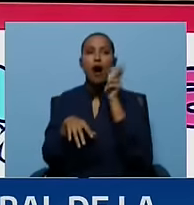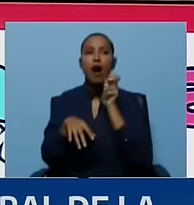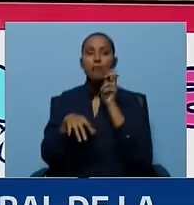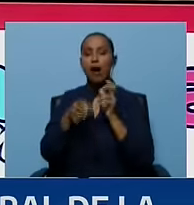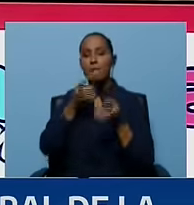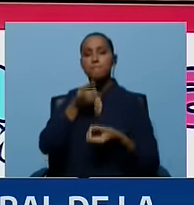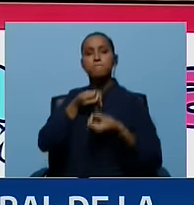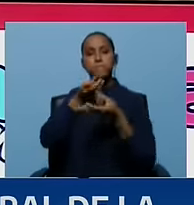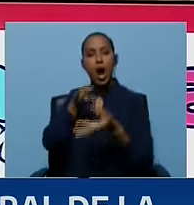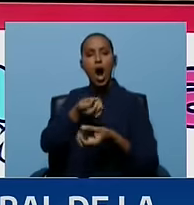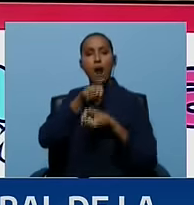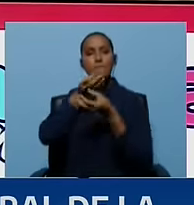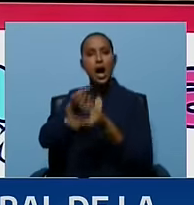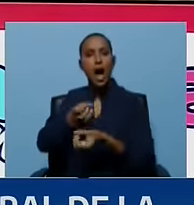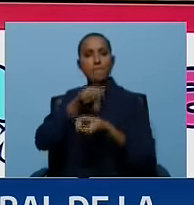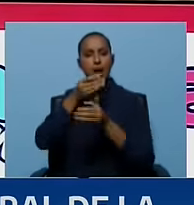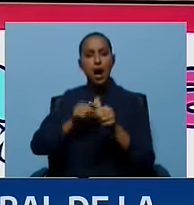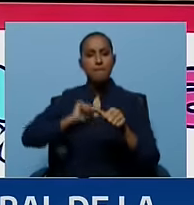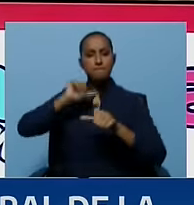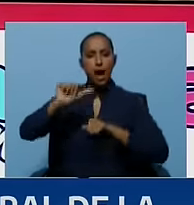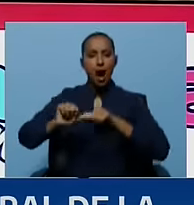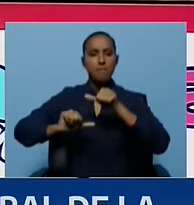por historiadores eminentes,